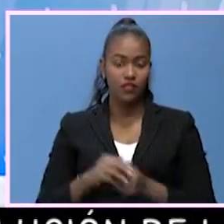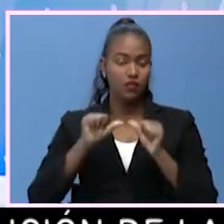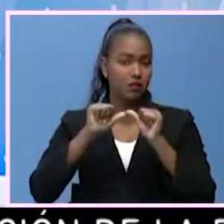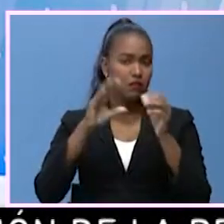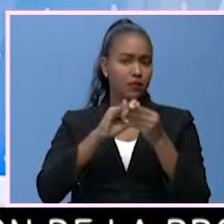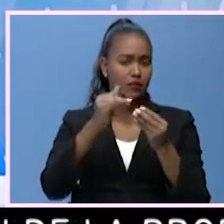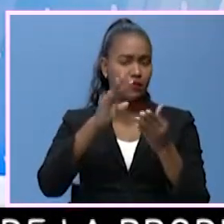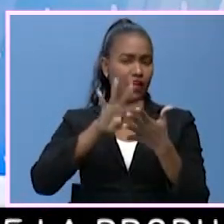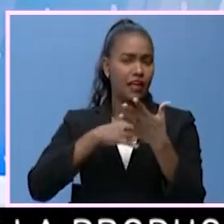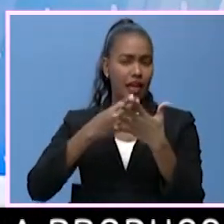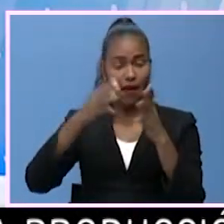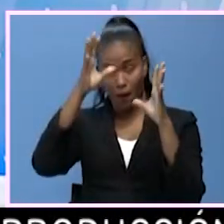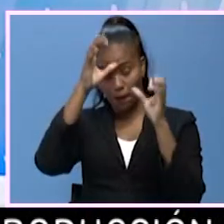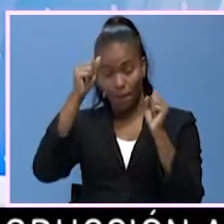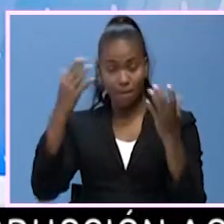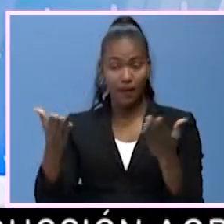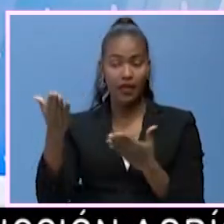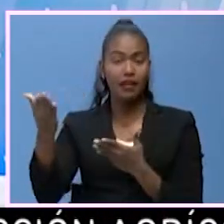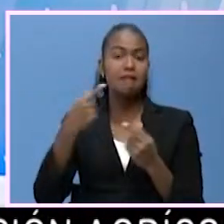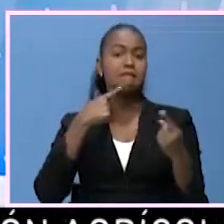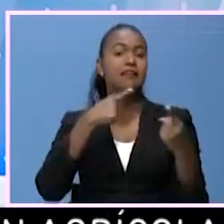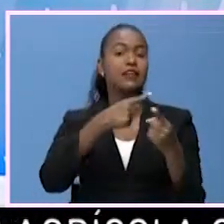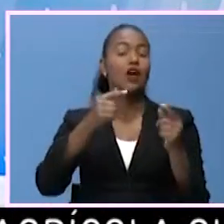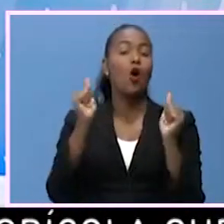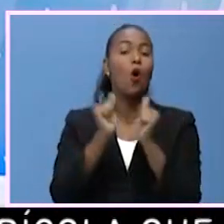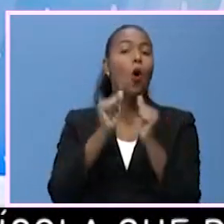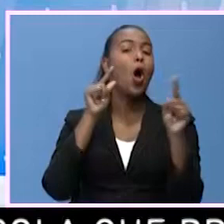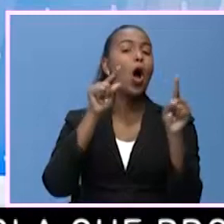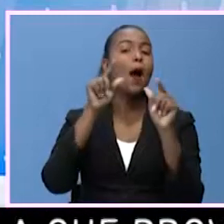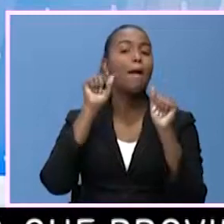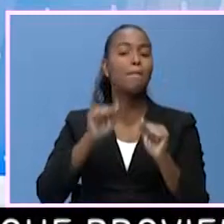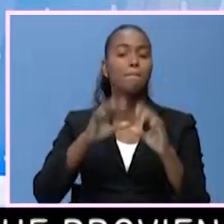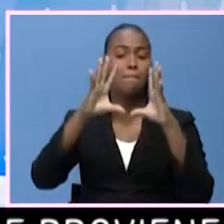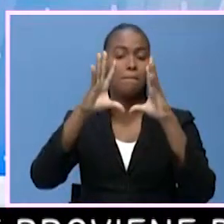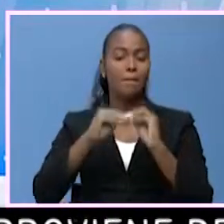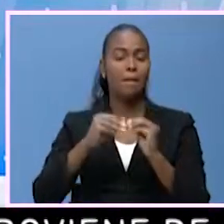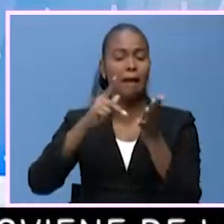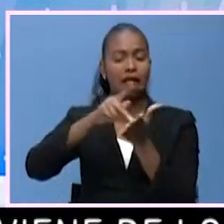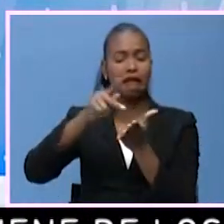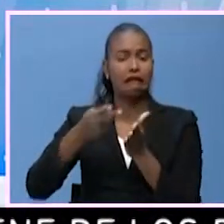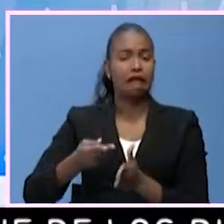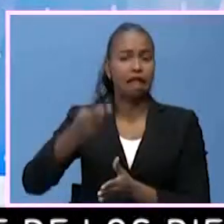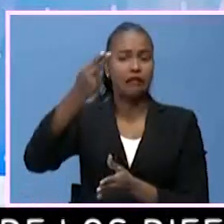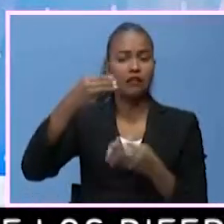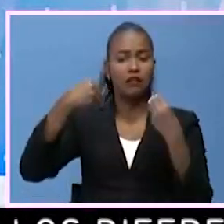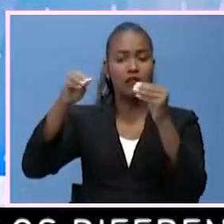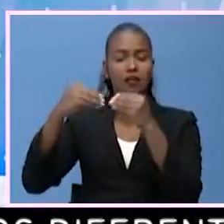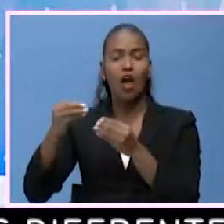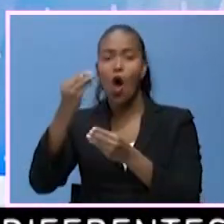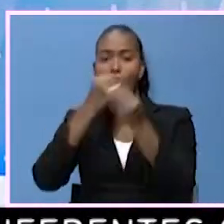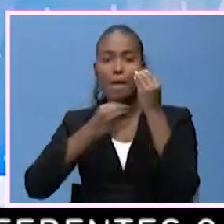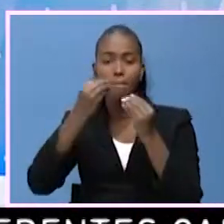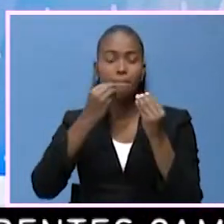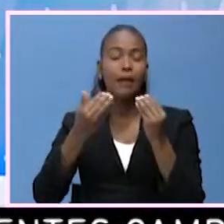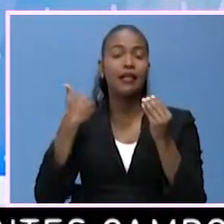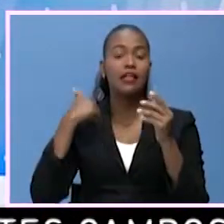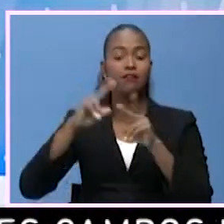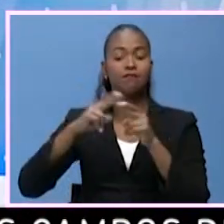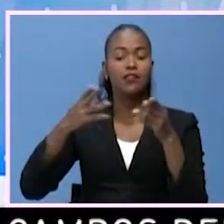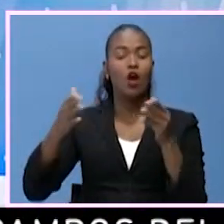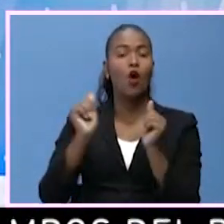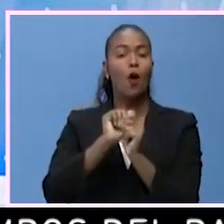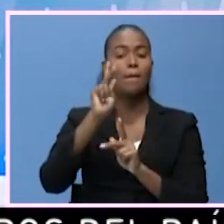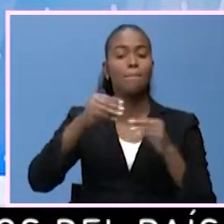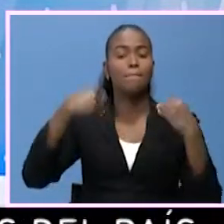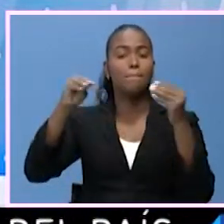Siguiendo con la agenda del mandatario, es que él ha anunciado que con el fin de abaratar los precios de los productos de primera necesidad, se ha reunido con